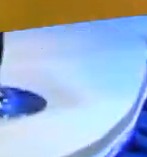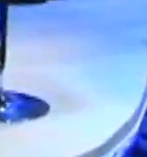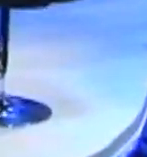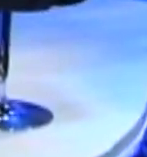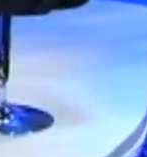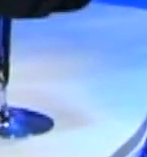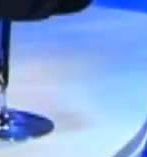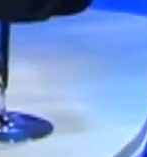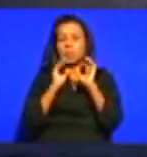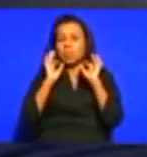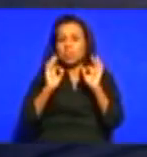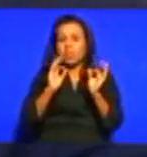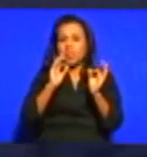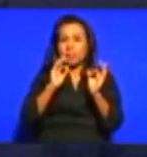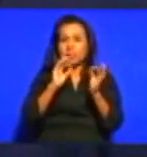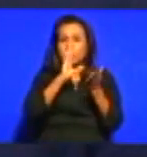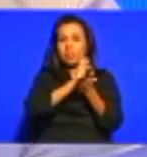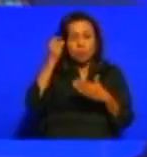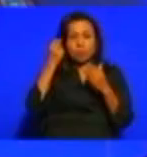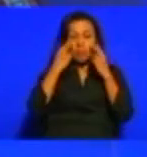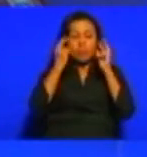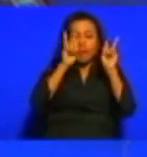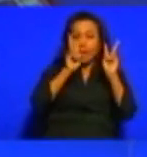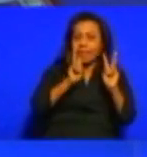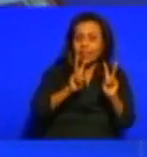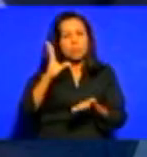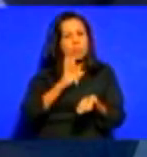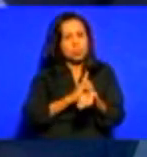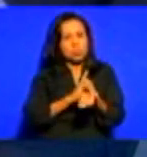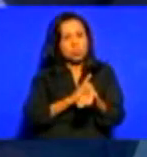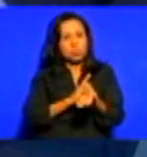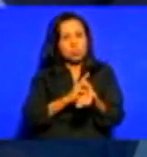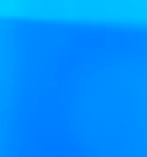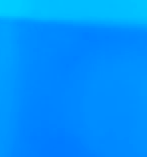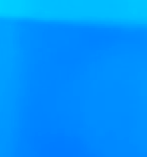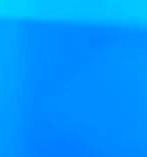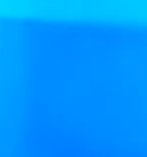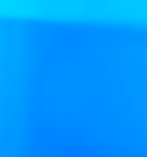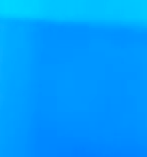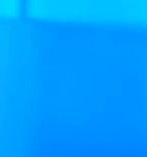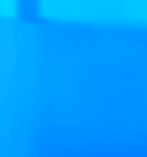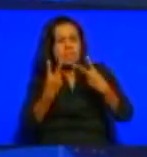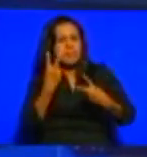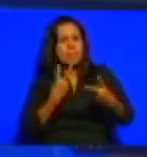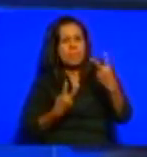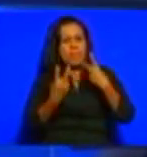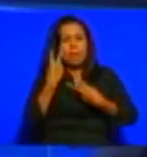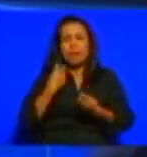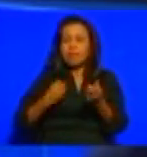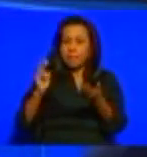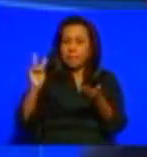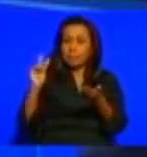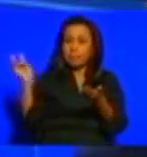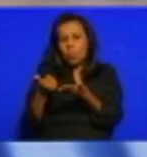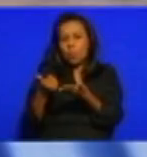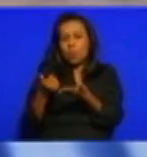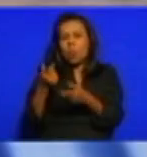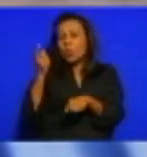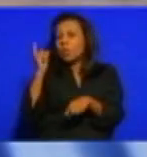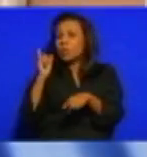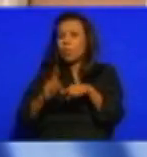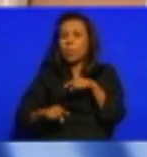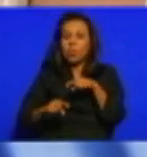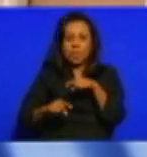Este domingo a las 10 de la mañana, usted tiene una cita con la retransmisión de Panorama, esta semana con el tema